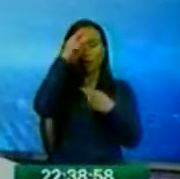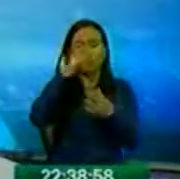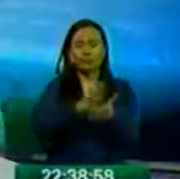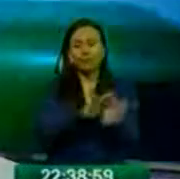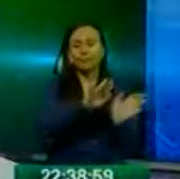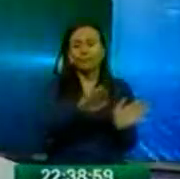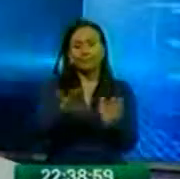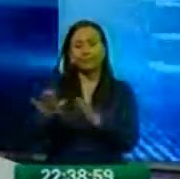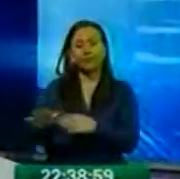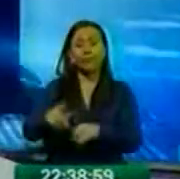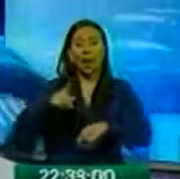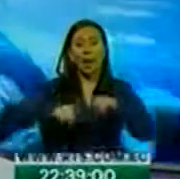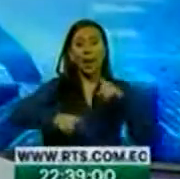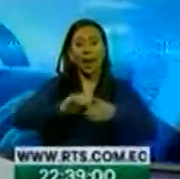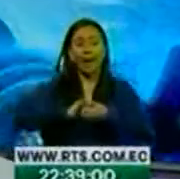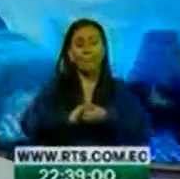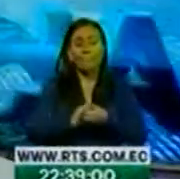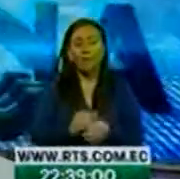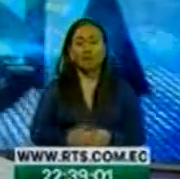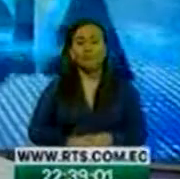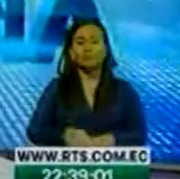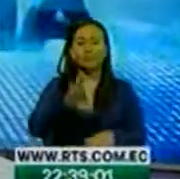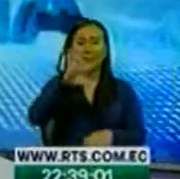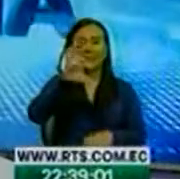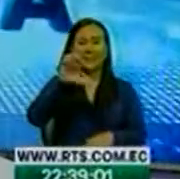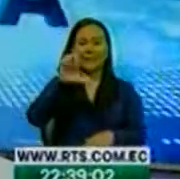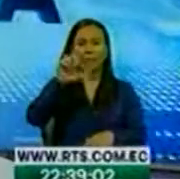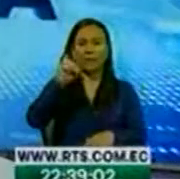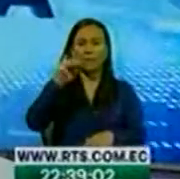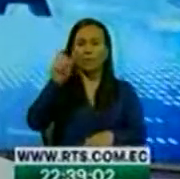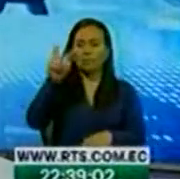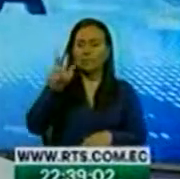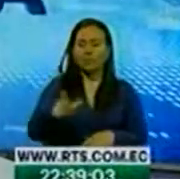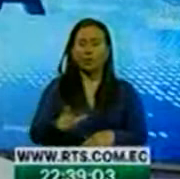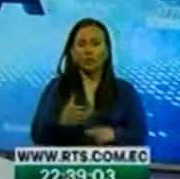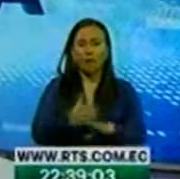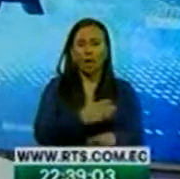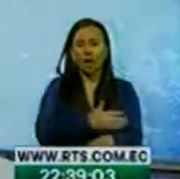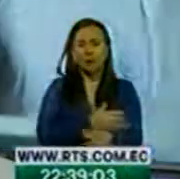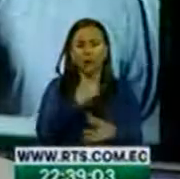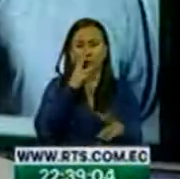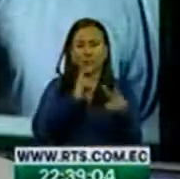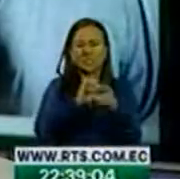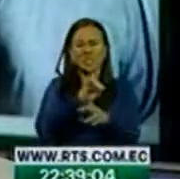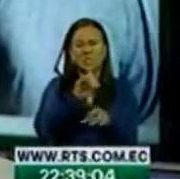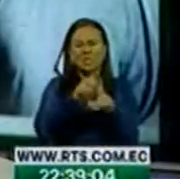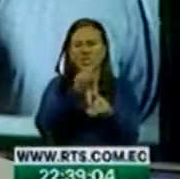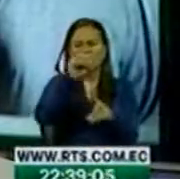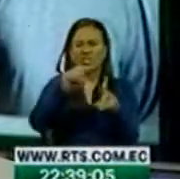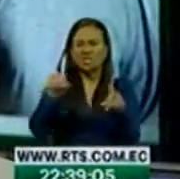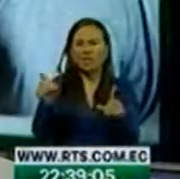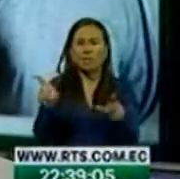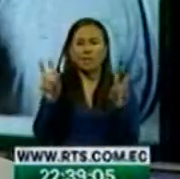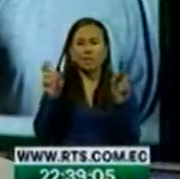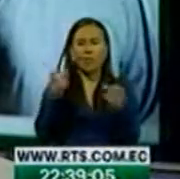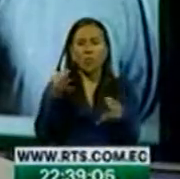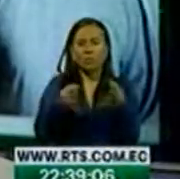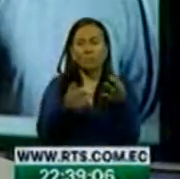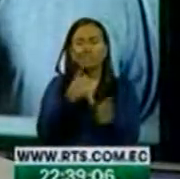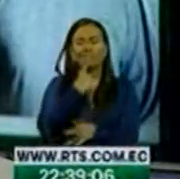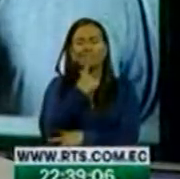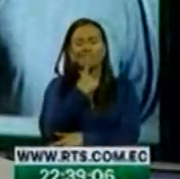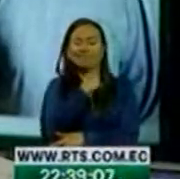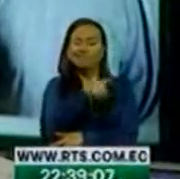En otro tema, amigos televidentes, el caso de Telmo Castro puso sobre la mesa las irregularidades en el sistema de justicia.